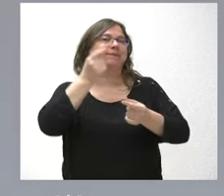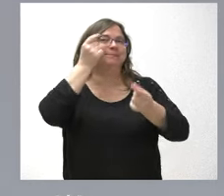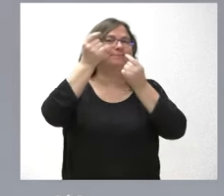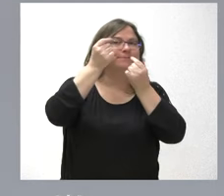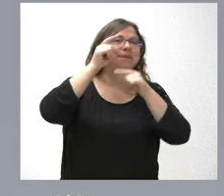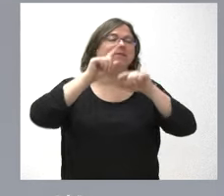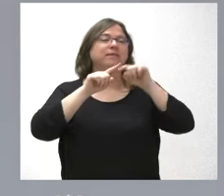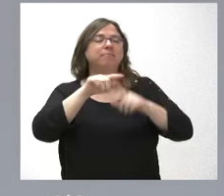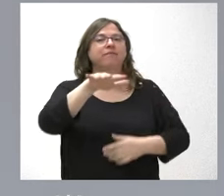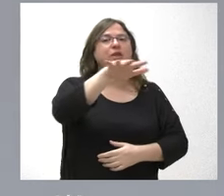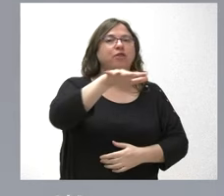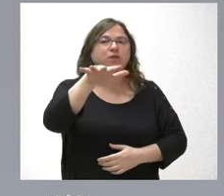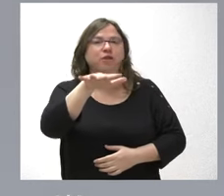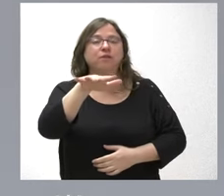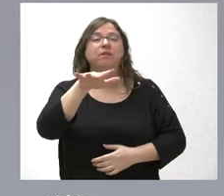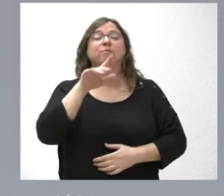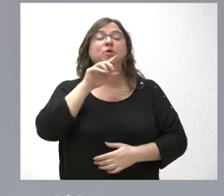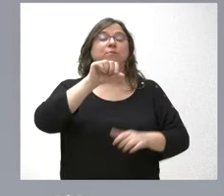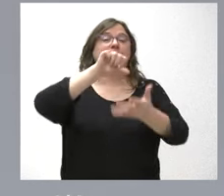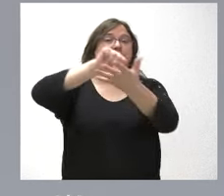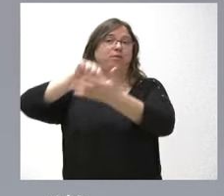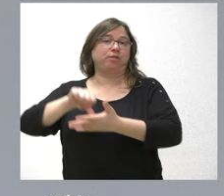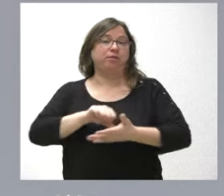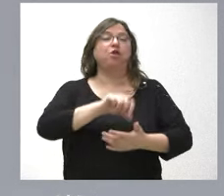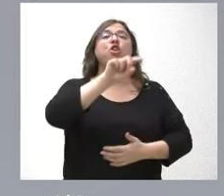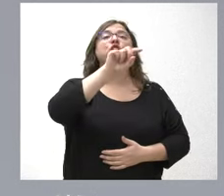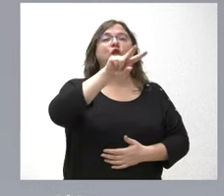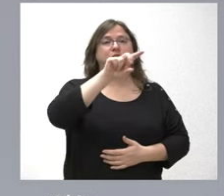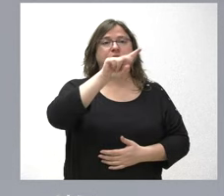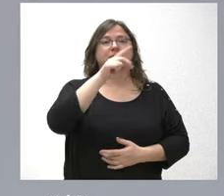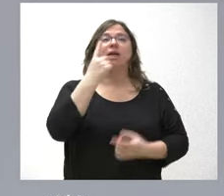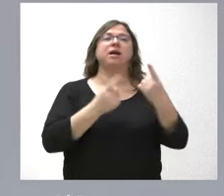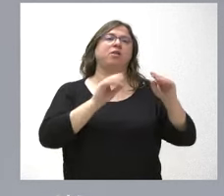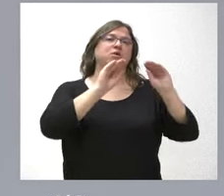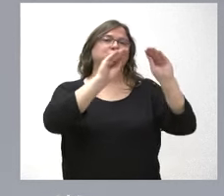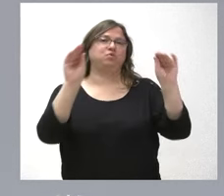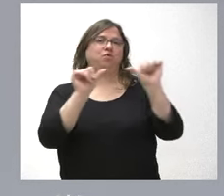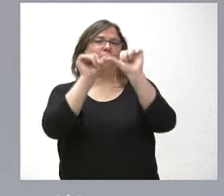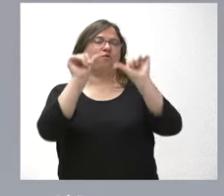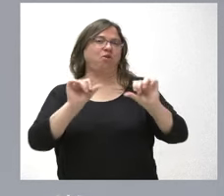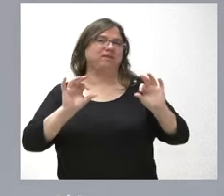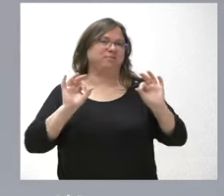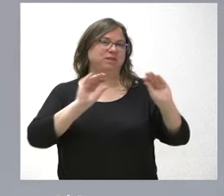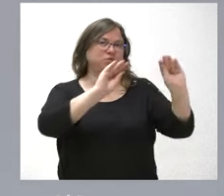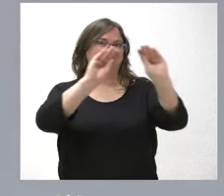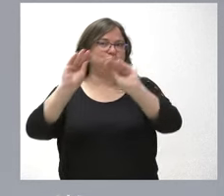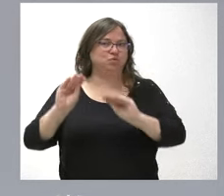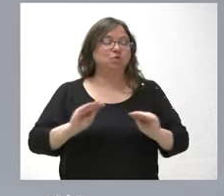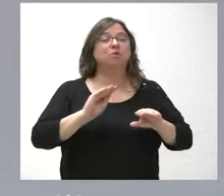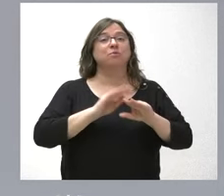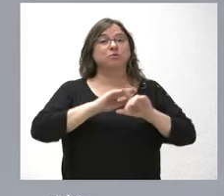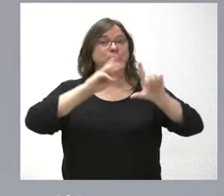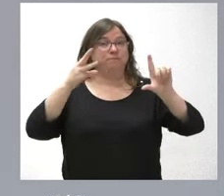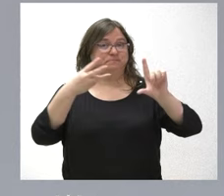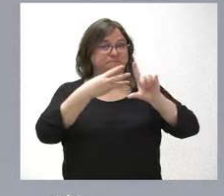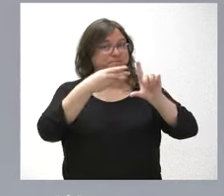la localización. Hablamos de 12 localidades, cada una con su particularidad y su especialidad, y por lo tanto en esta página web